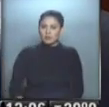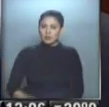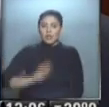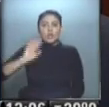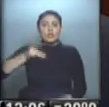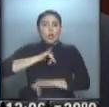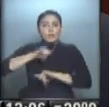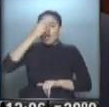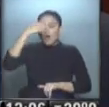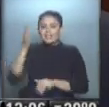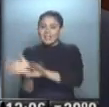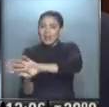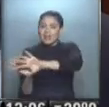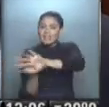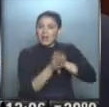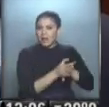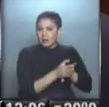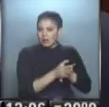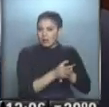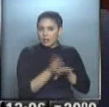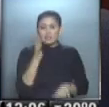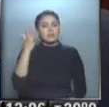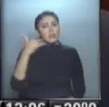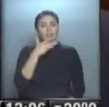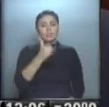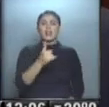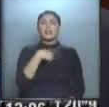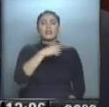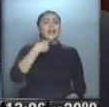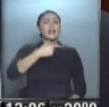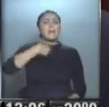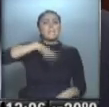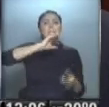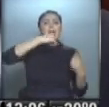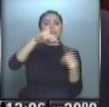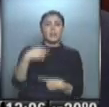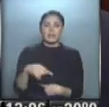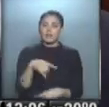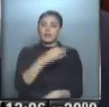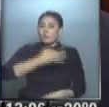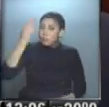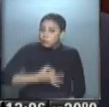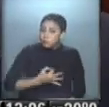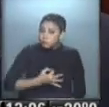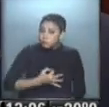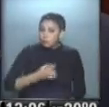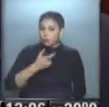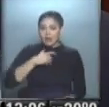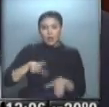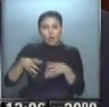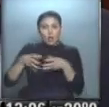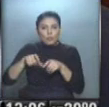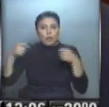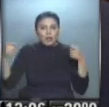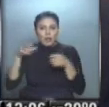toda la publicidad oficial. Bajo denunciado de un mayor pluralismo, se pretende disimular que lo único que se persigue es desguazar a Grupo